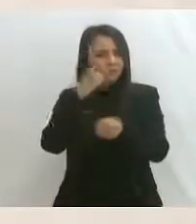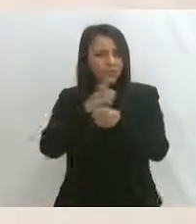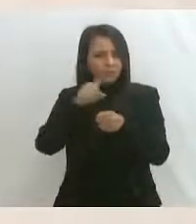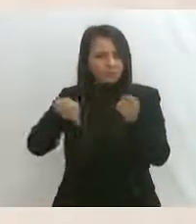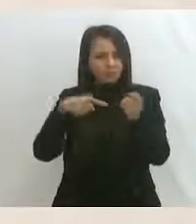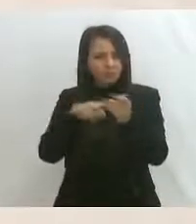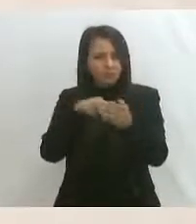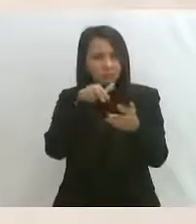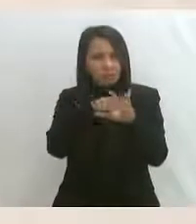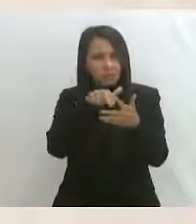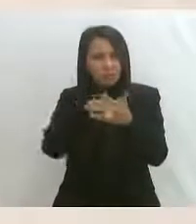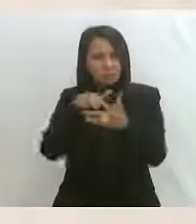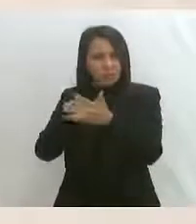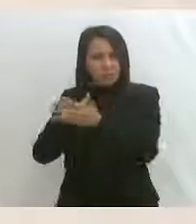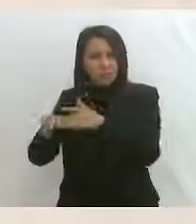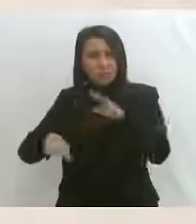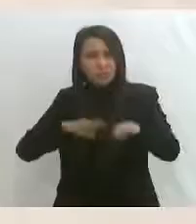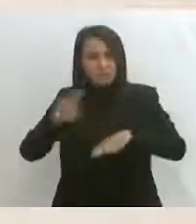De acuerdo a